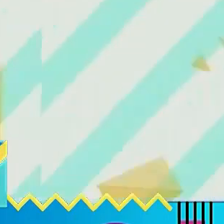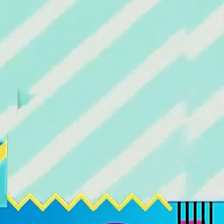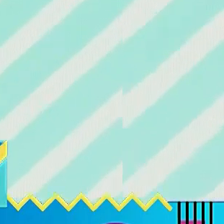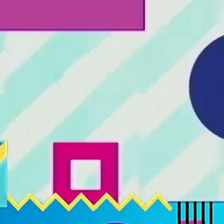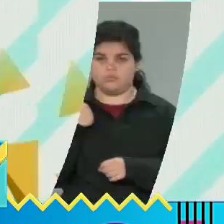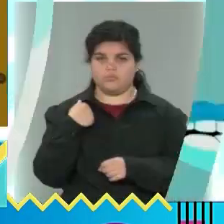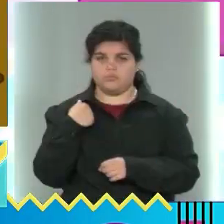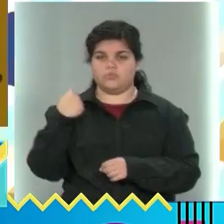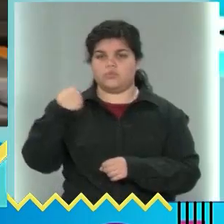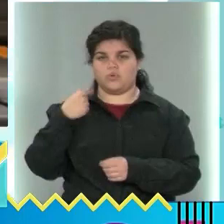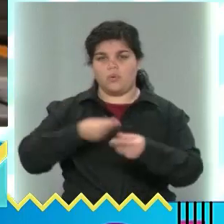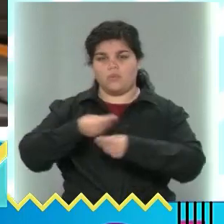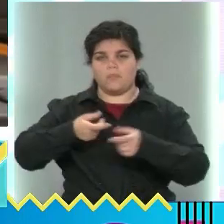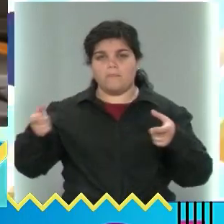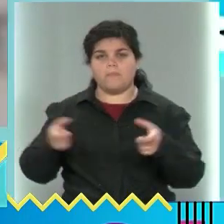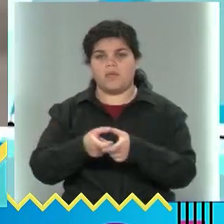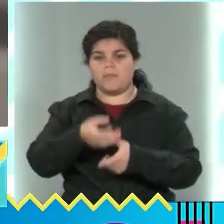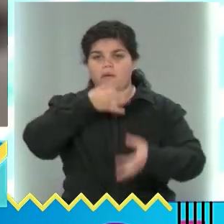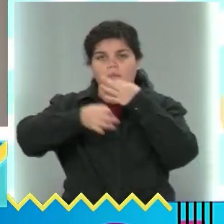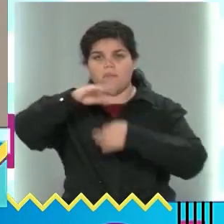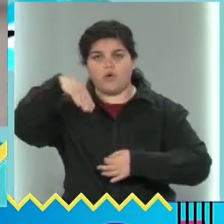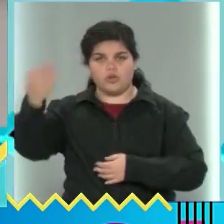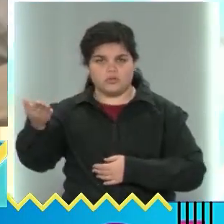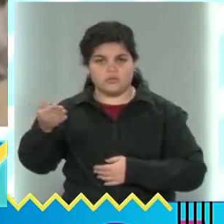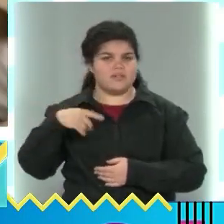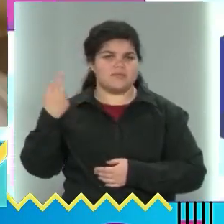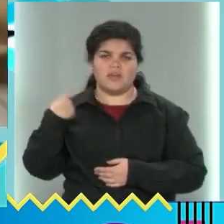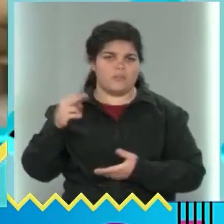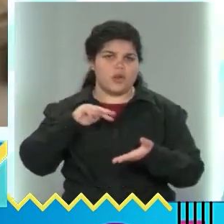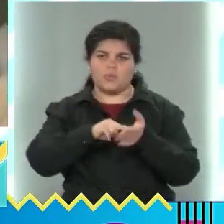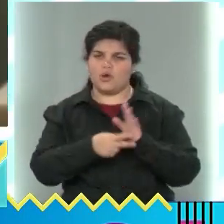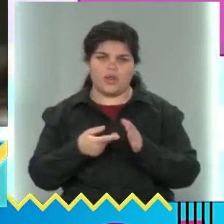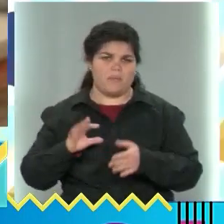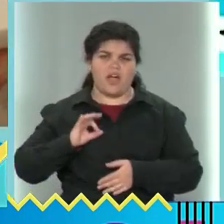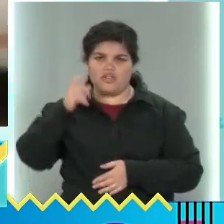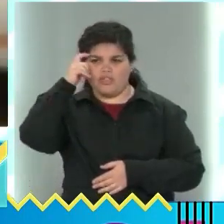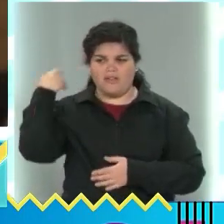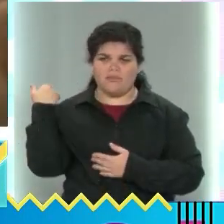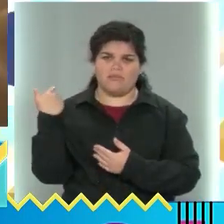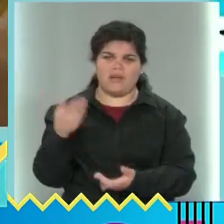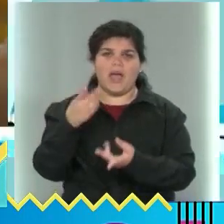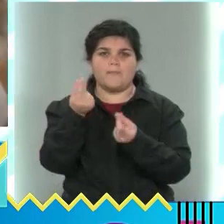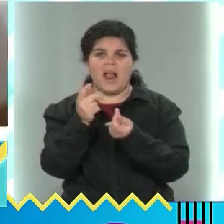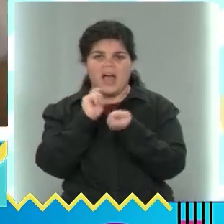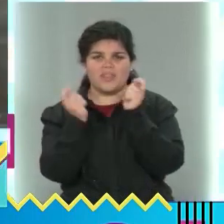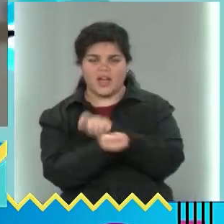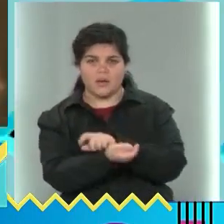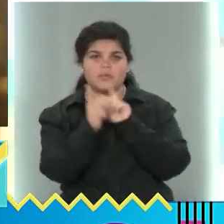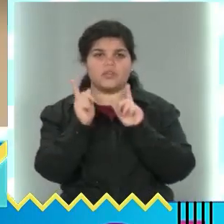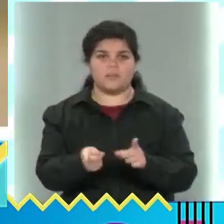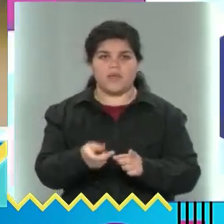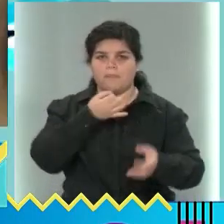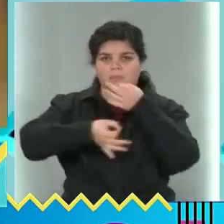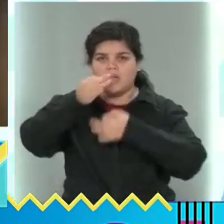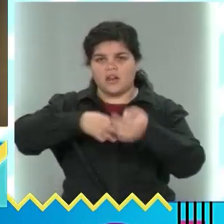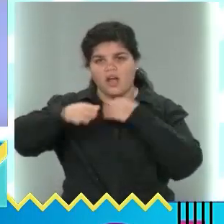exporta y estuvimos 10 años con muchísimos problemas. No solo con el tipo de cambio, sino con el tipo de mercado, con